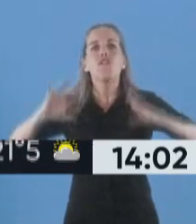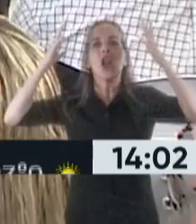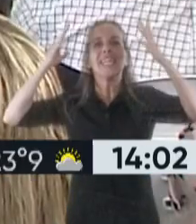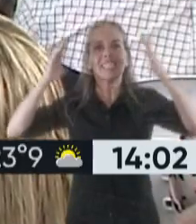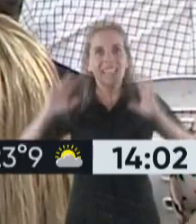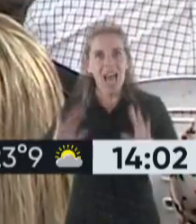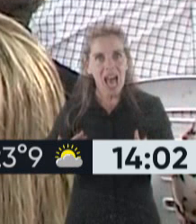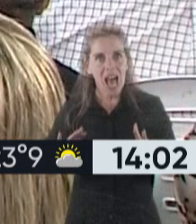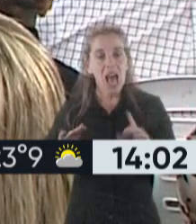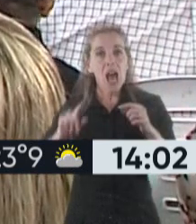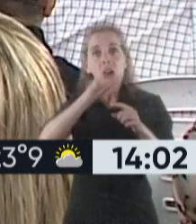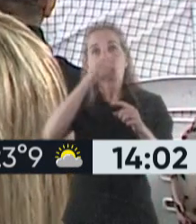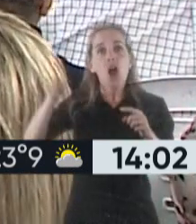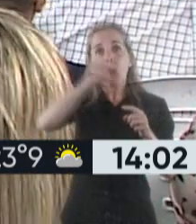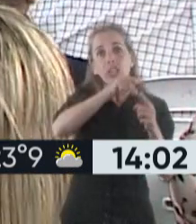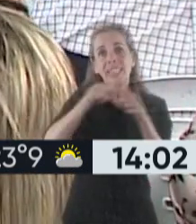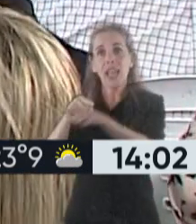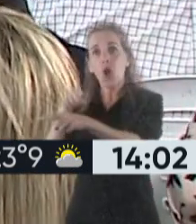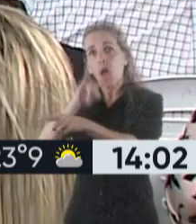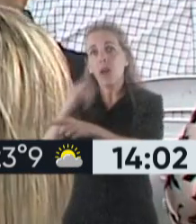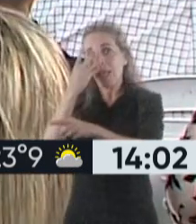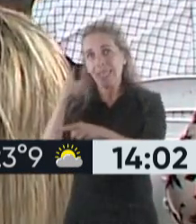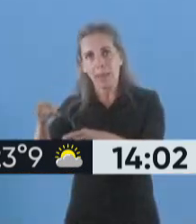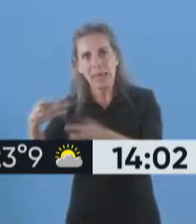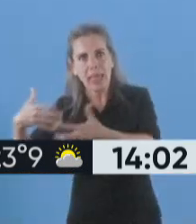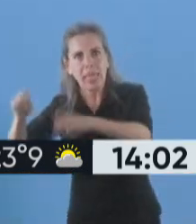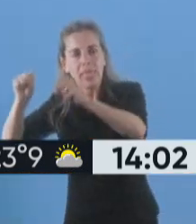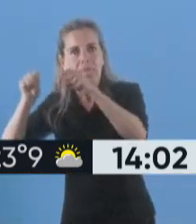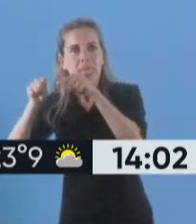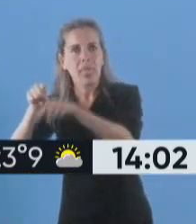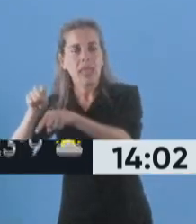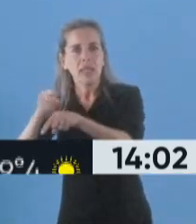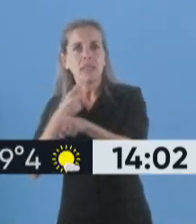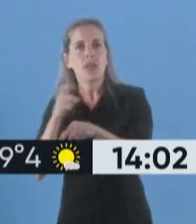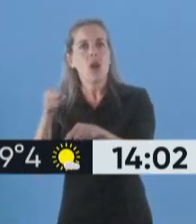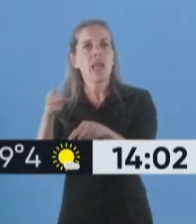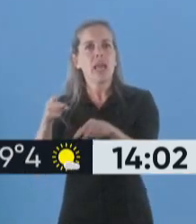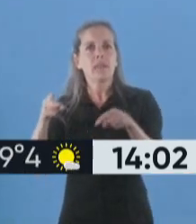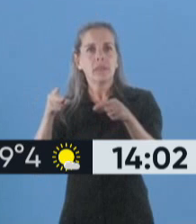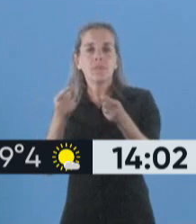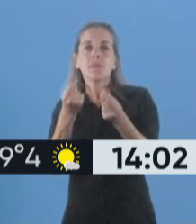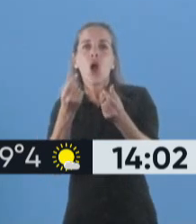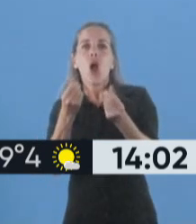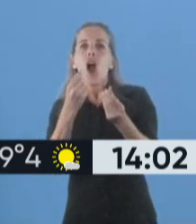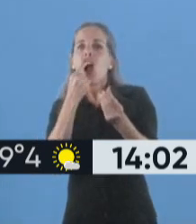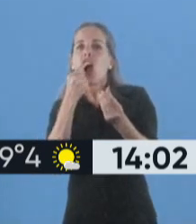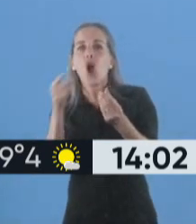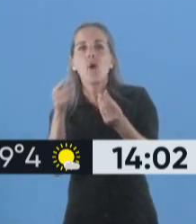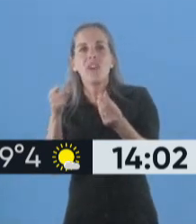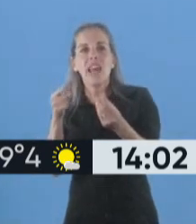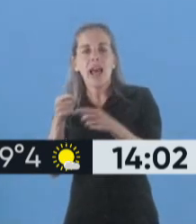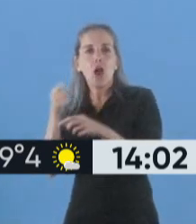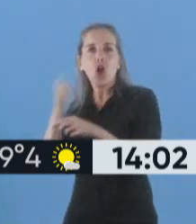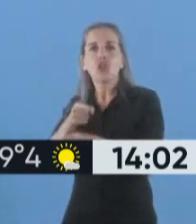había descubierto nuestros investigadores de la Universidad de San Martín y del CONICET, que el cobre eliminaba